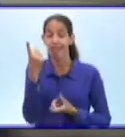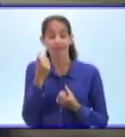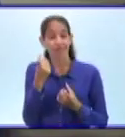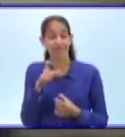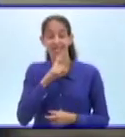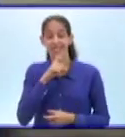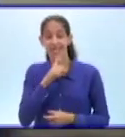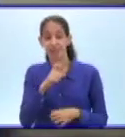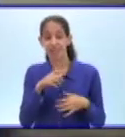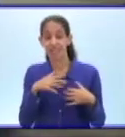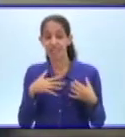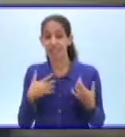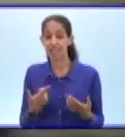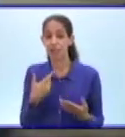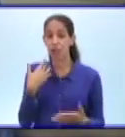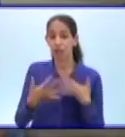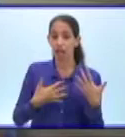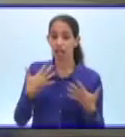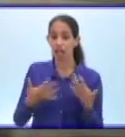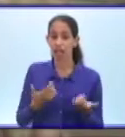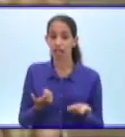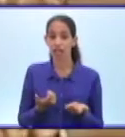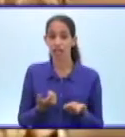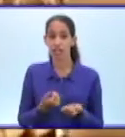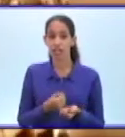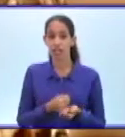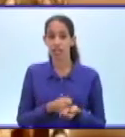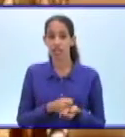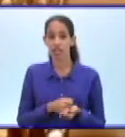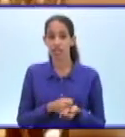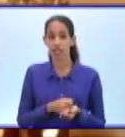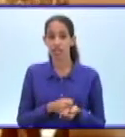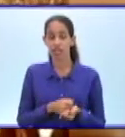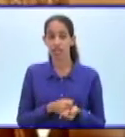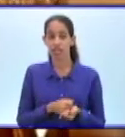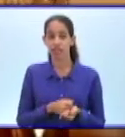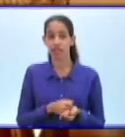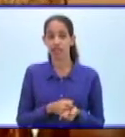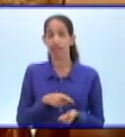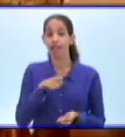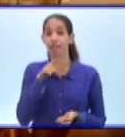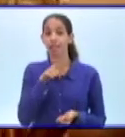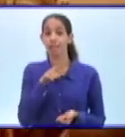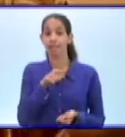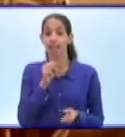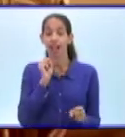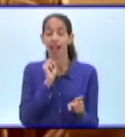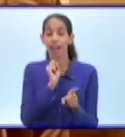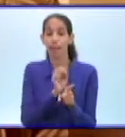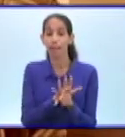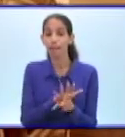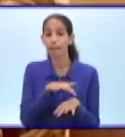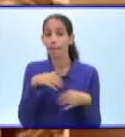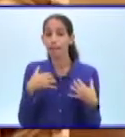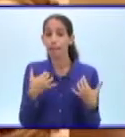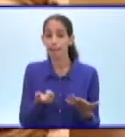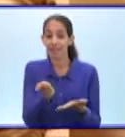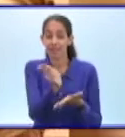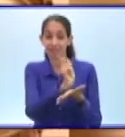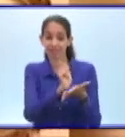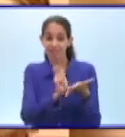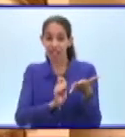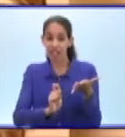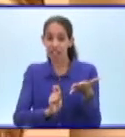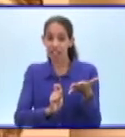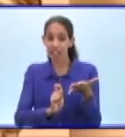Y es que, bueno, ellos tienen relaciones. Y Martí, a partir de este momento, lo que escribe es el